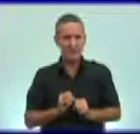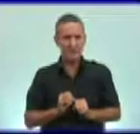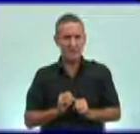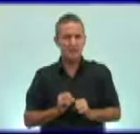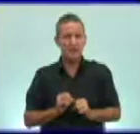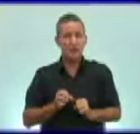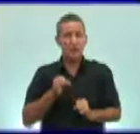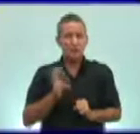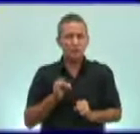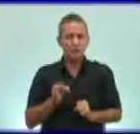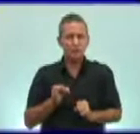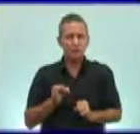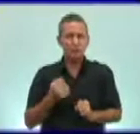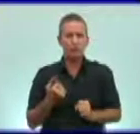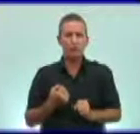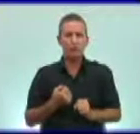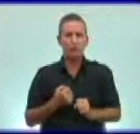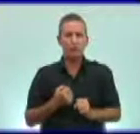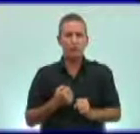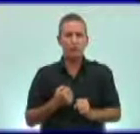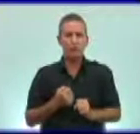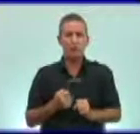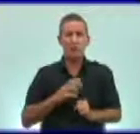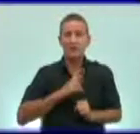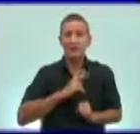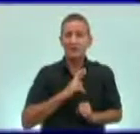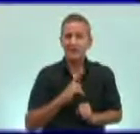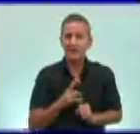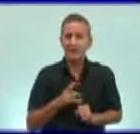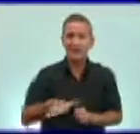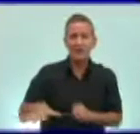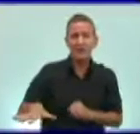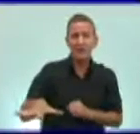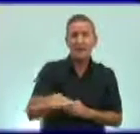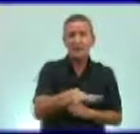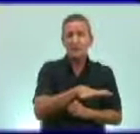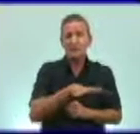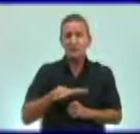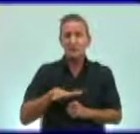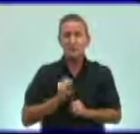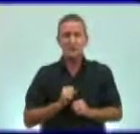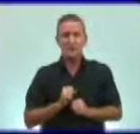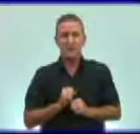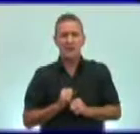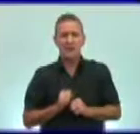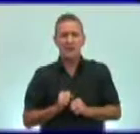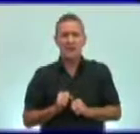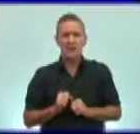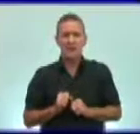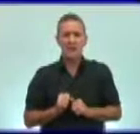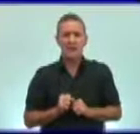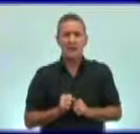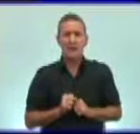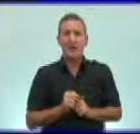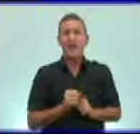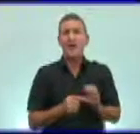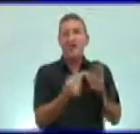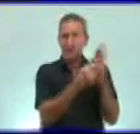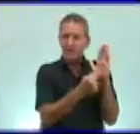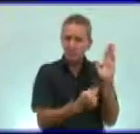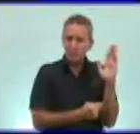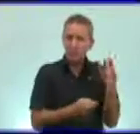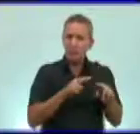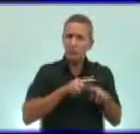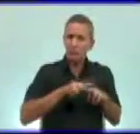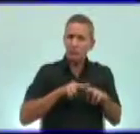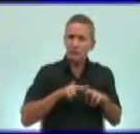verdad enarbolada, responde al contexto, a las condiciones históricas en las que usted se desenvuelve. Por tanto,